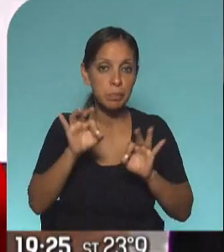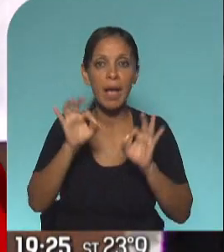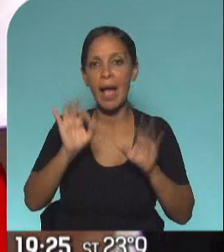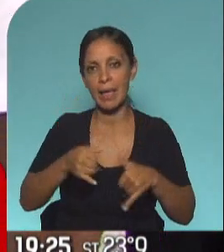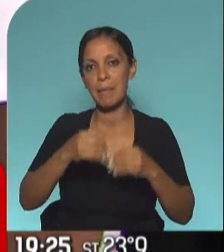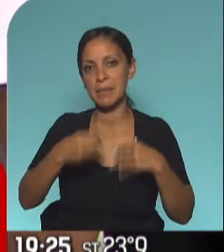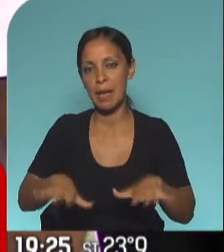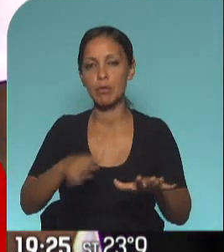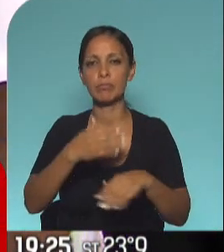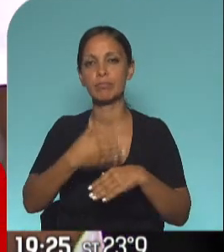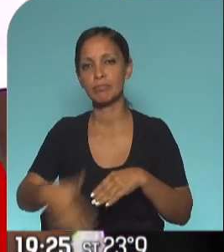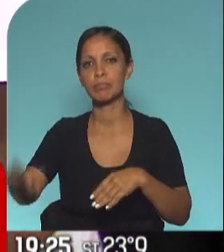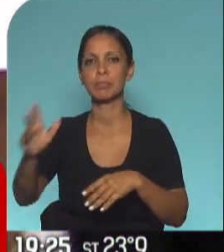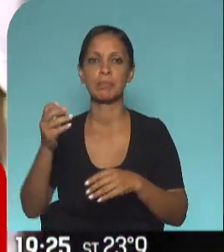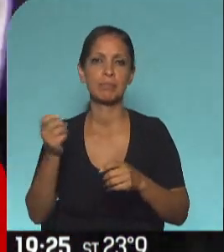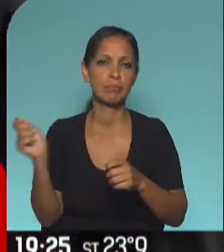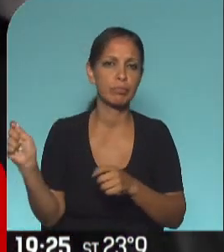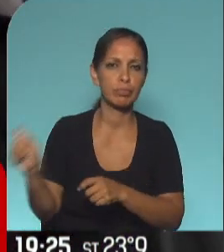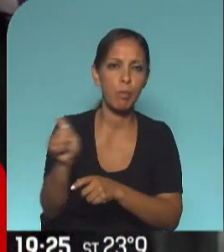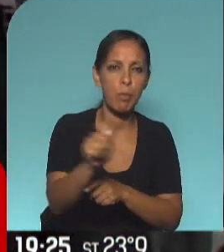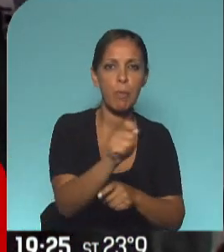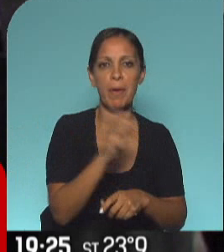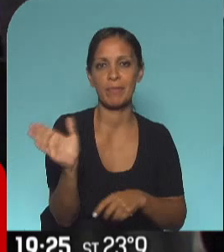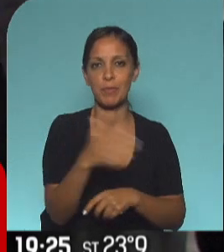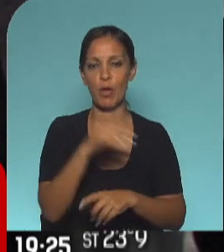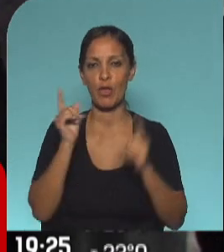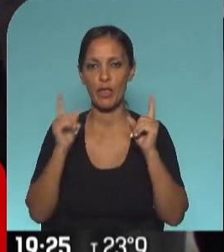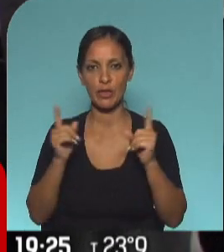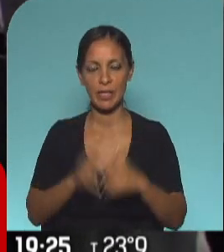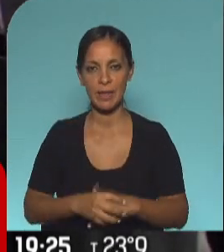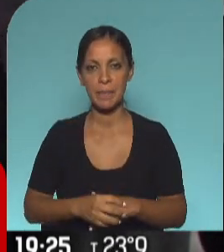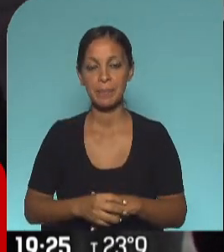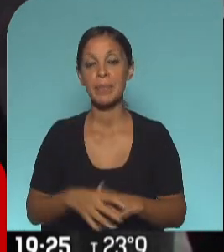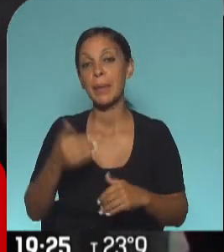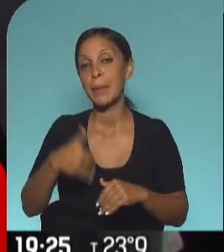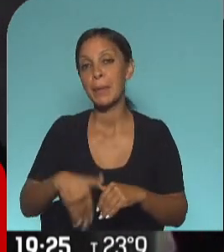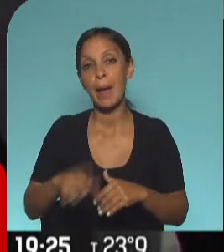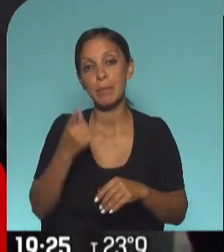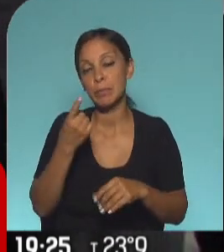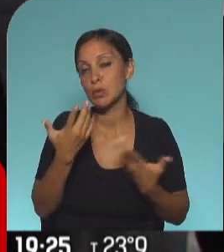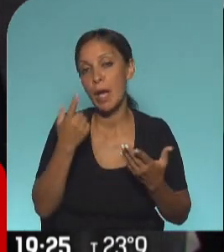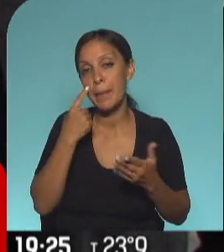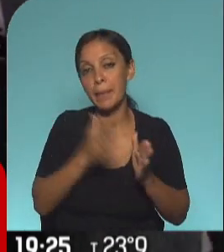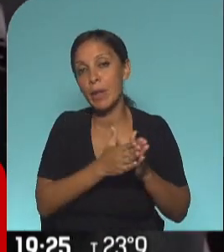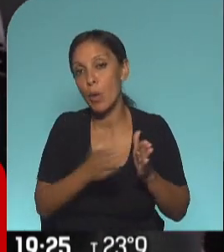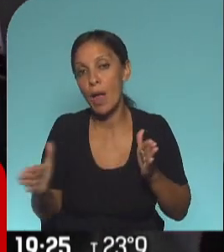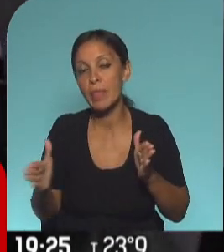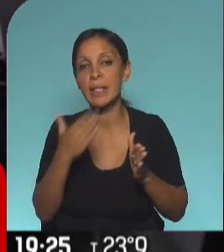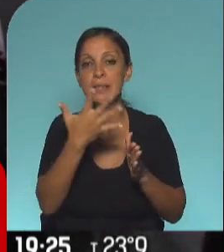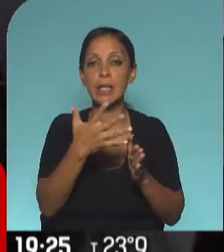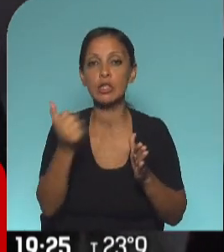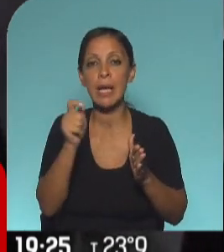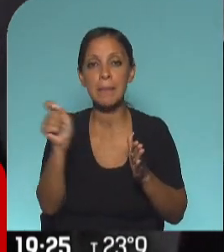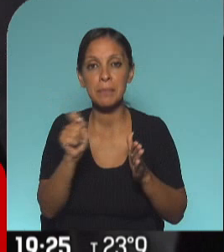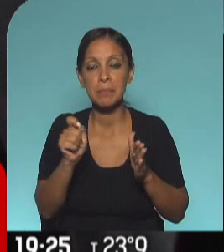vacunación masiva a los docentes y vamos a convivir durante los primeros 5 o 6 meses del año, cuidados,